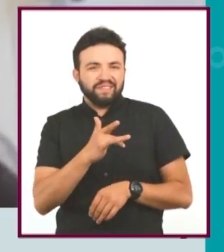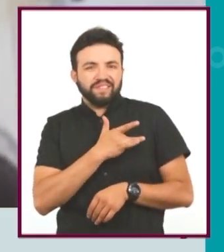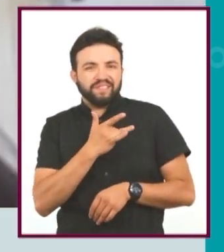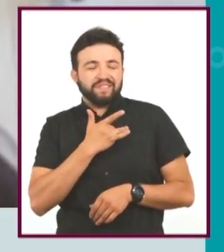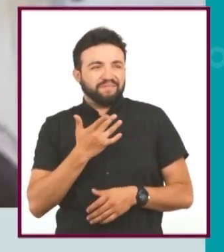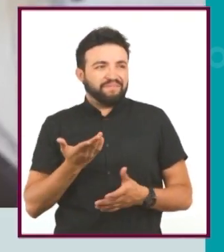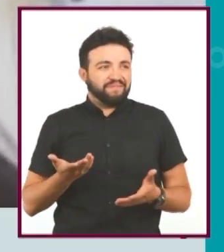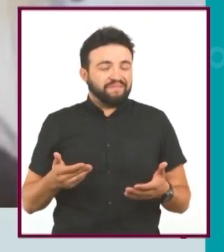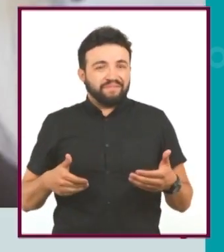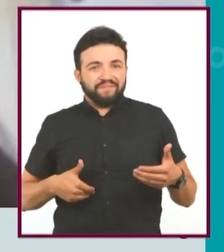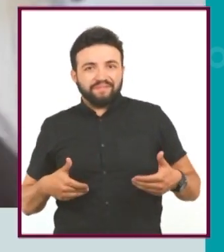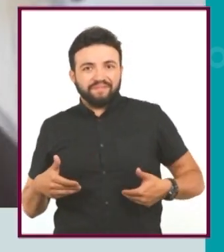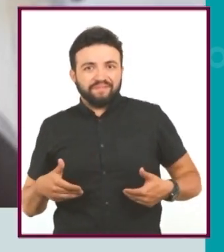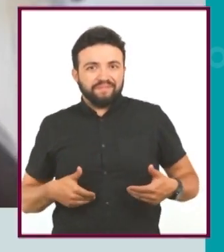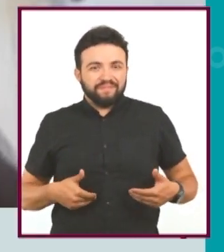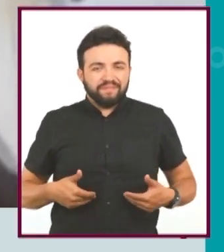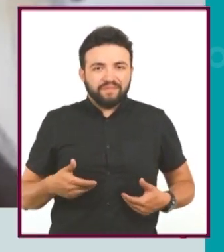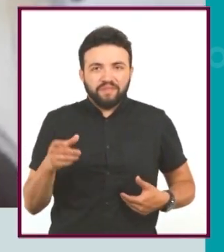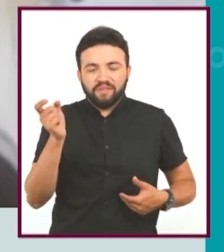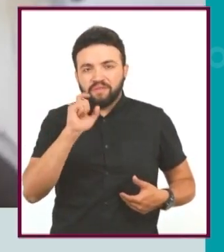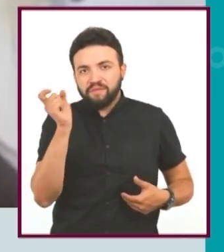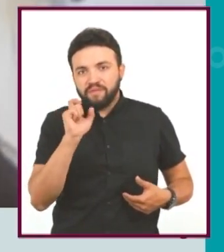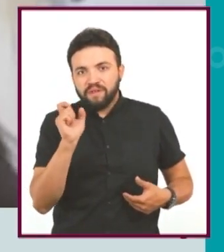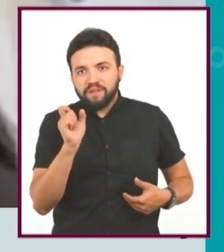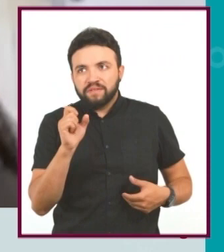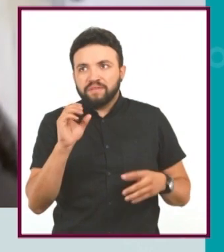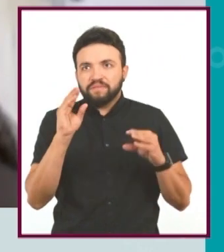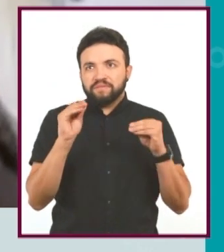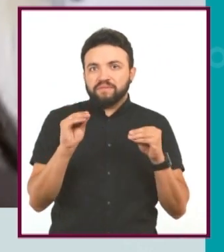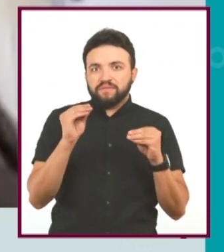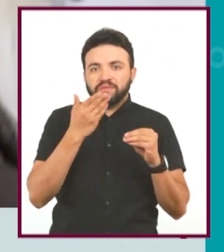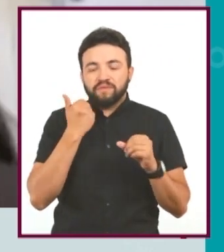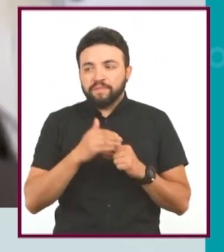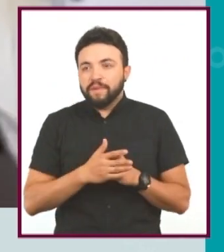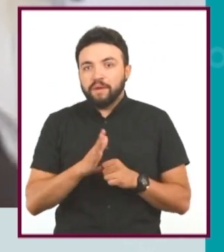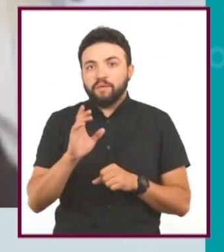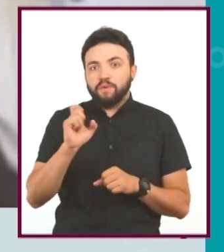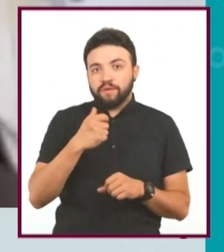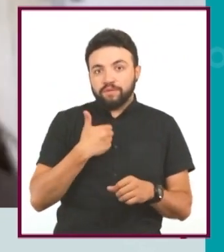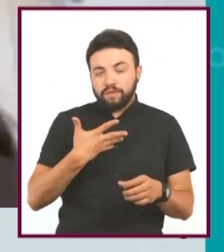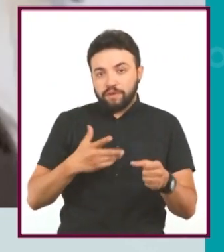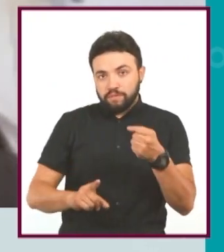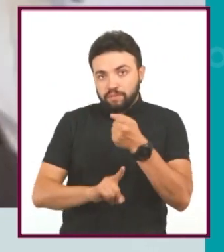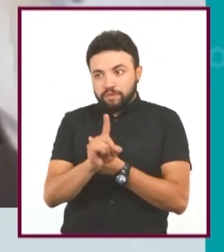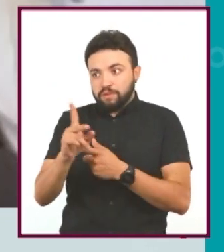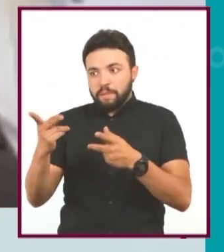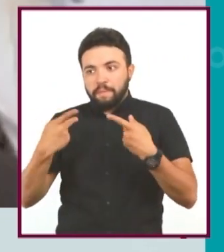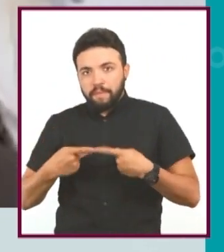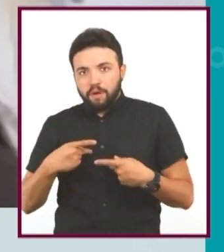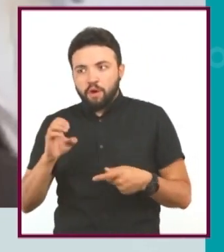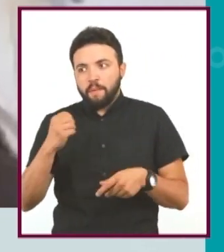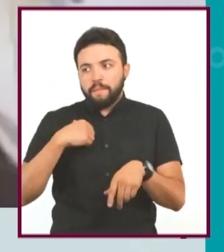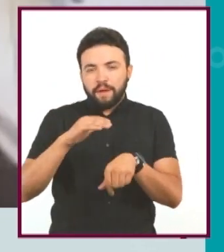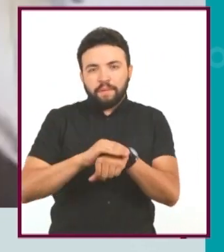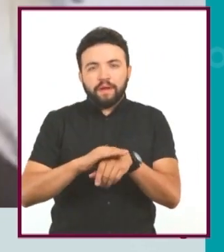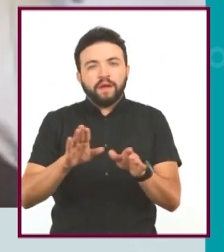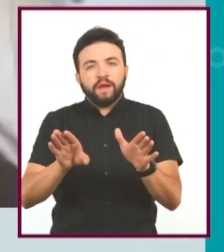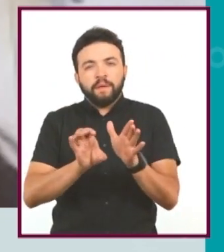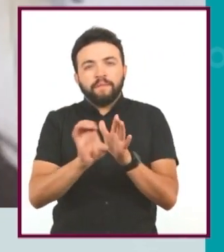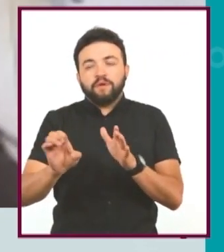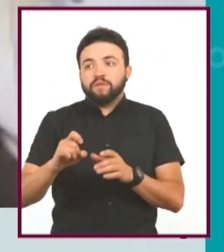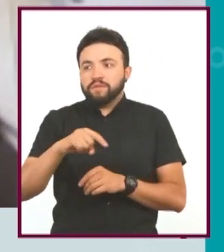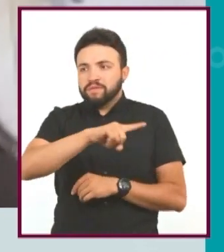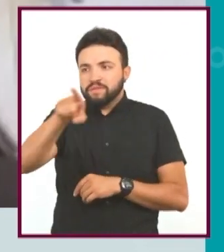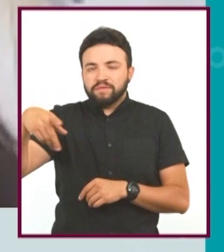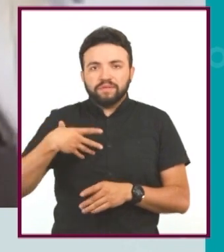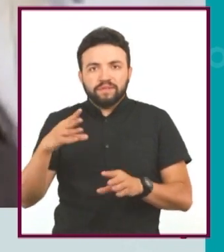Cuando estoy como en conflicto con alguna persona o con mis amigos, que todos se quedan como en completo